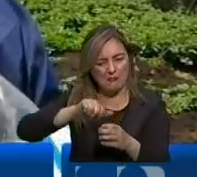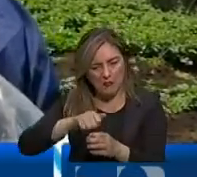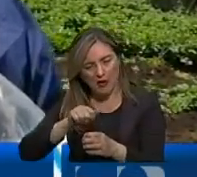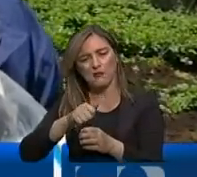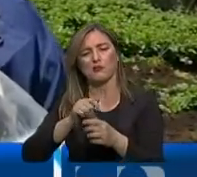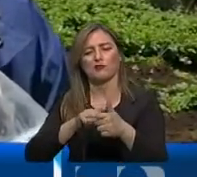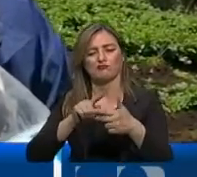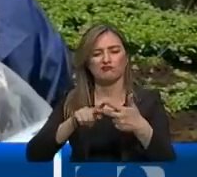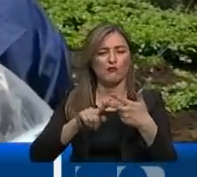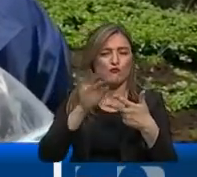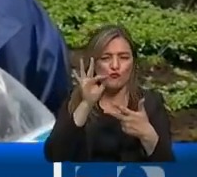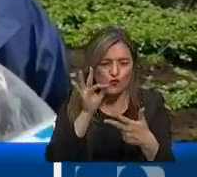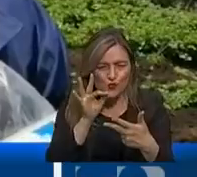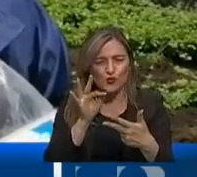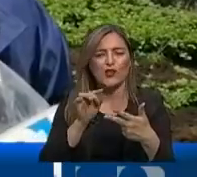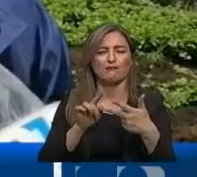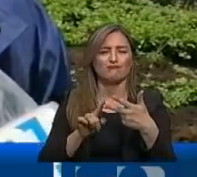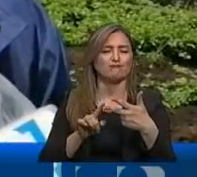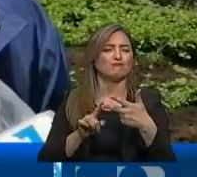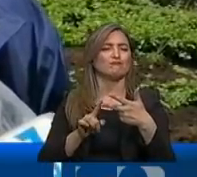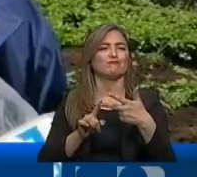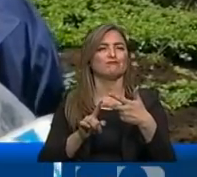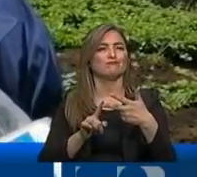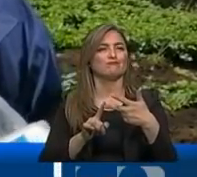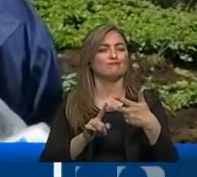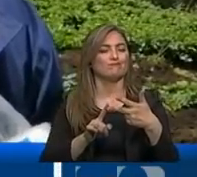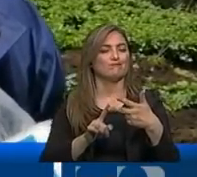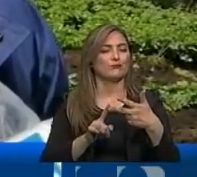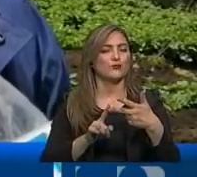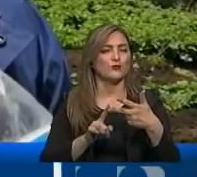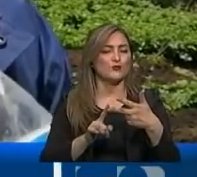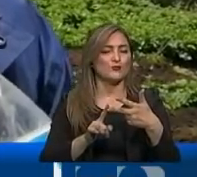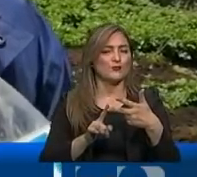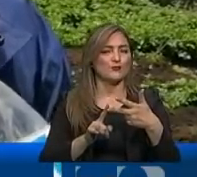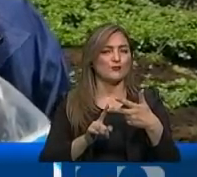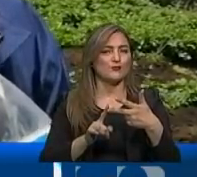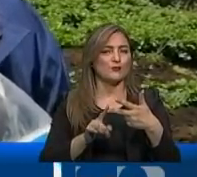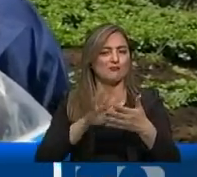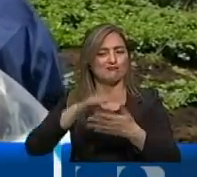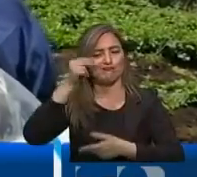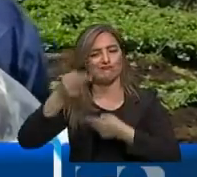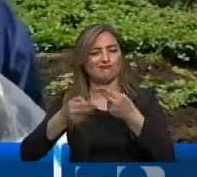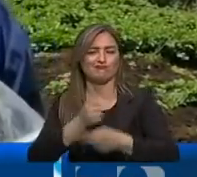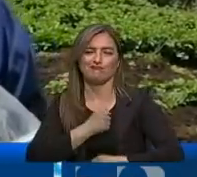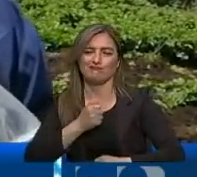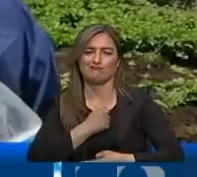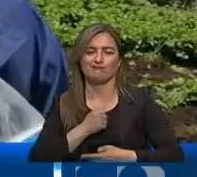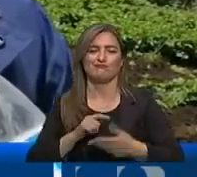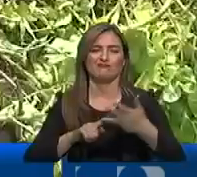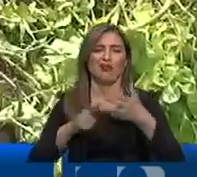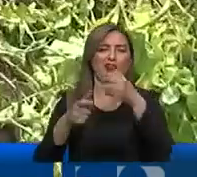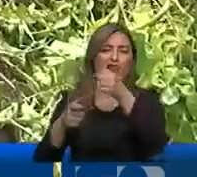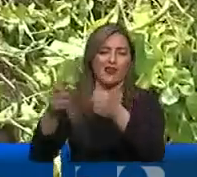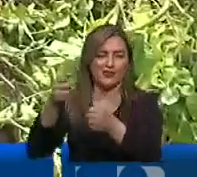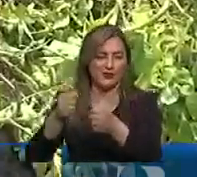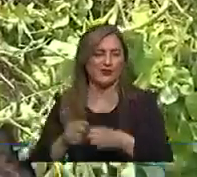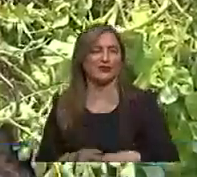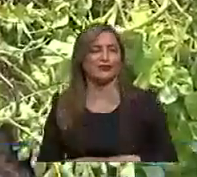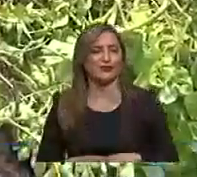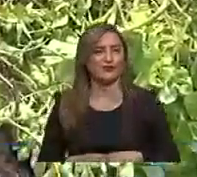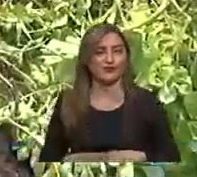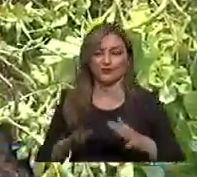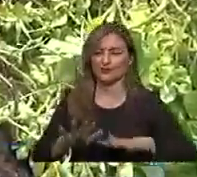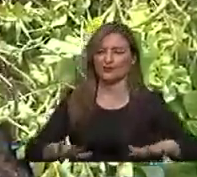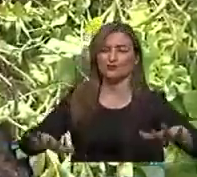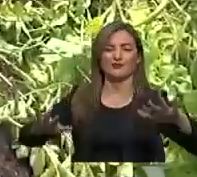son también las frutas. Independiente a ello, tenemos también nuestros emprendedores, como son temas lácteos. En esta parcela,